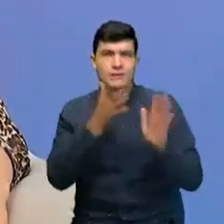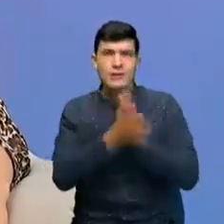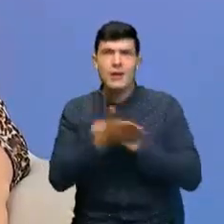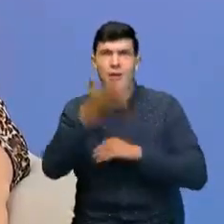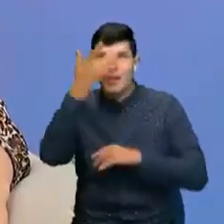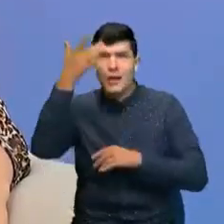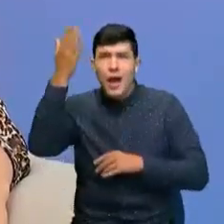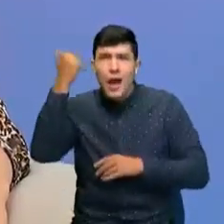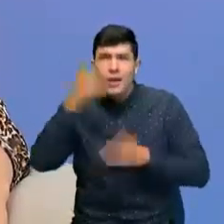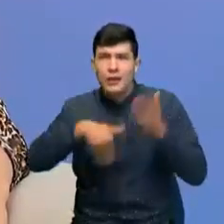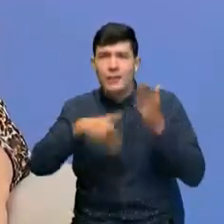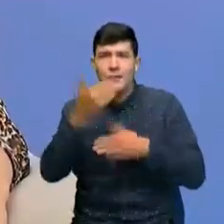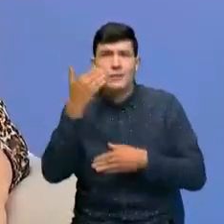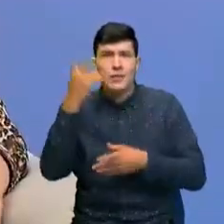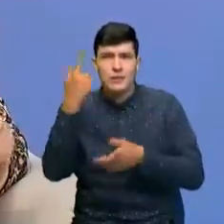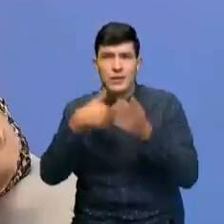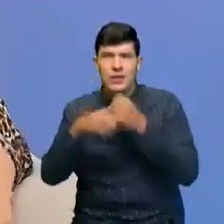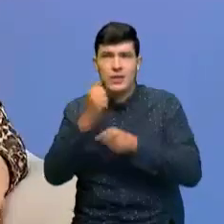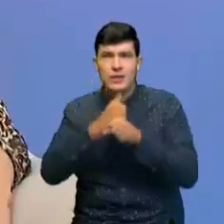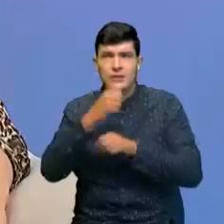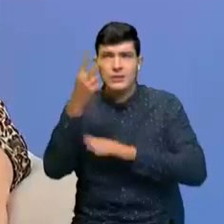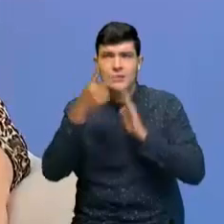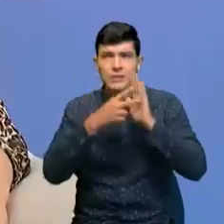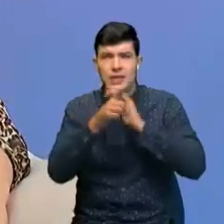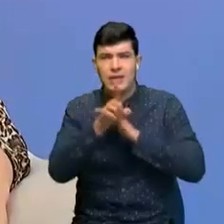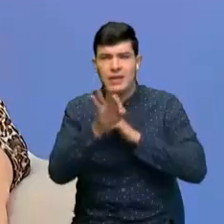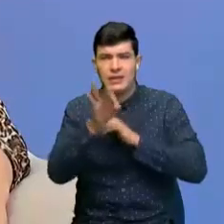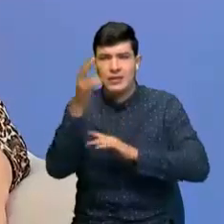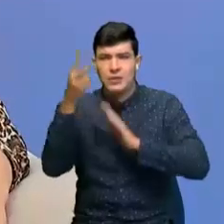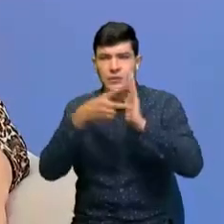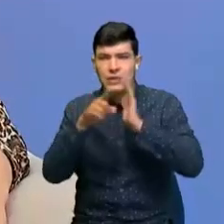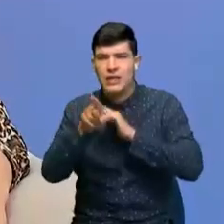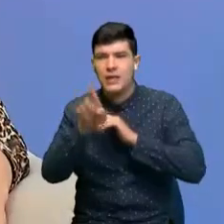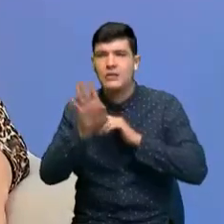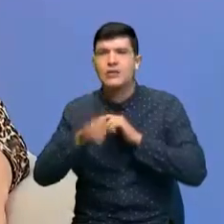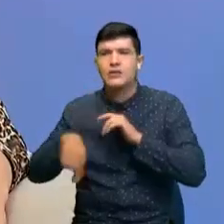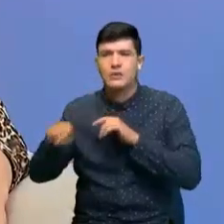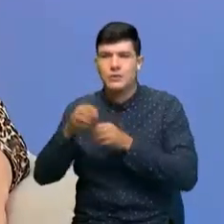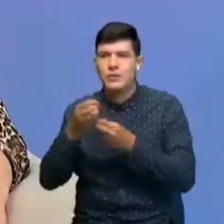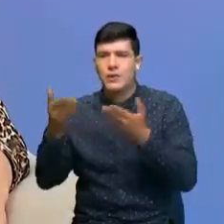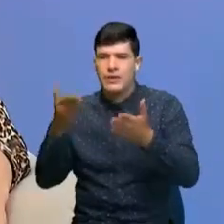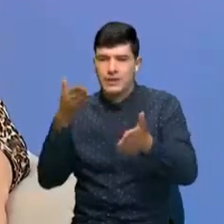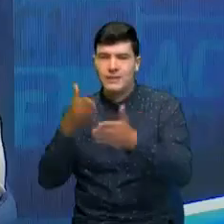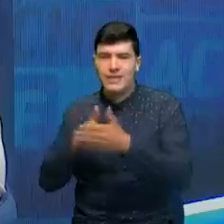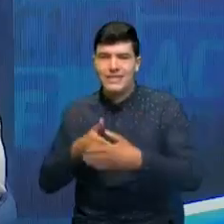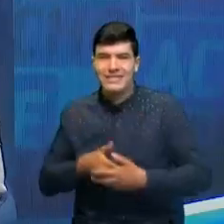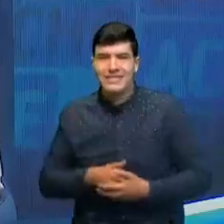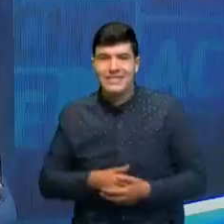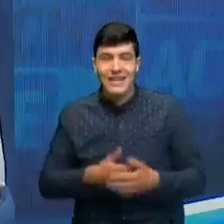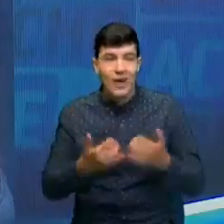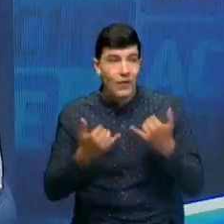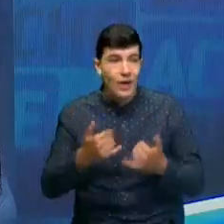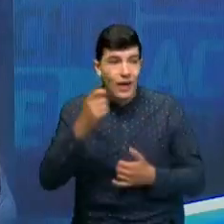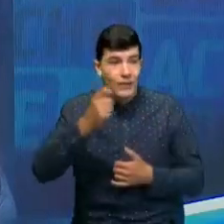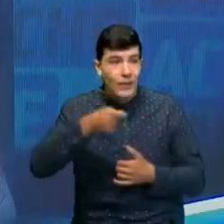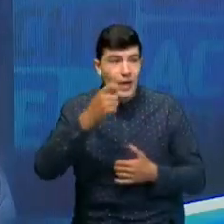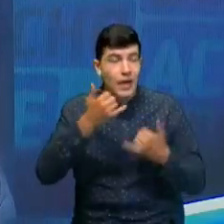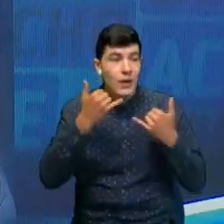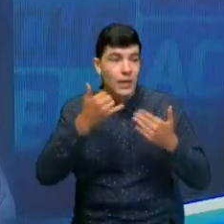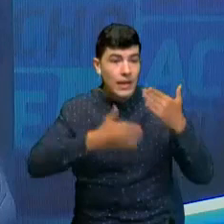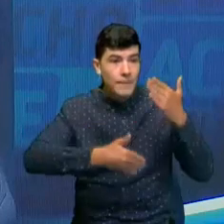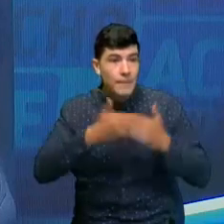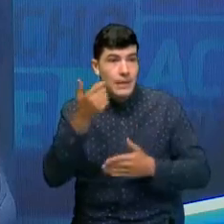estaba empezando, para el año más o menos 2013-2014 que estaban incorporando todas estas demandas. Bueno, abogada, nos empiezan a